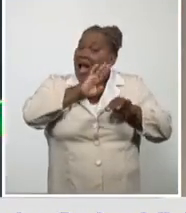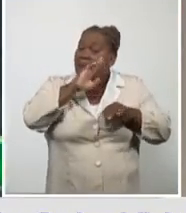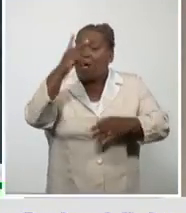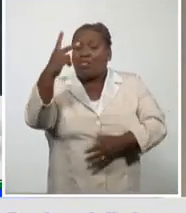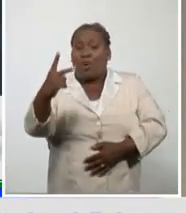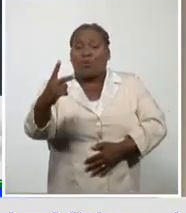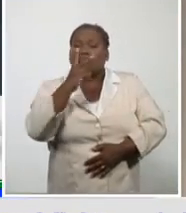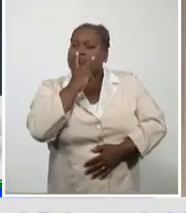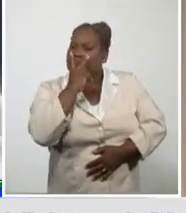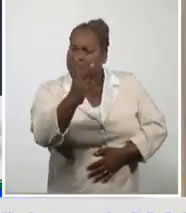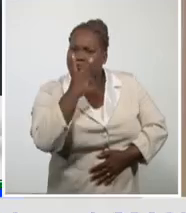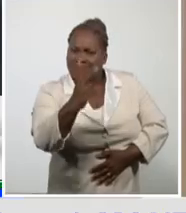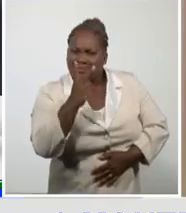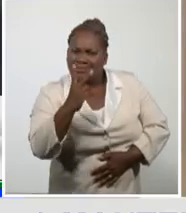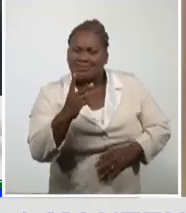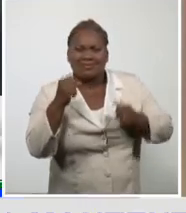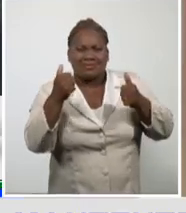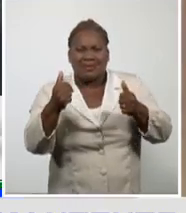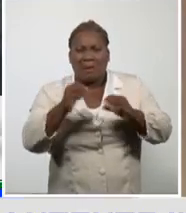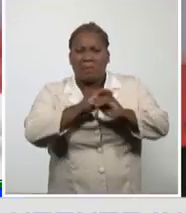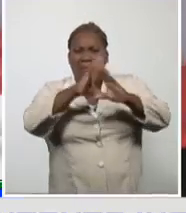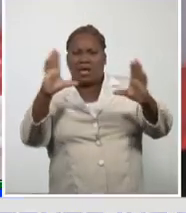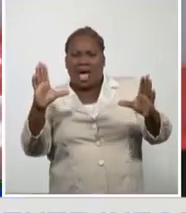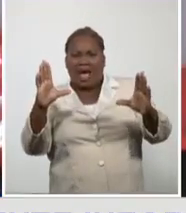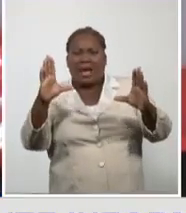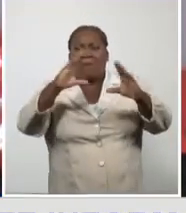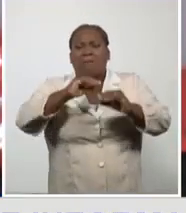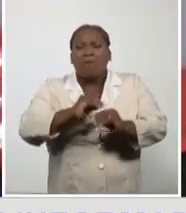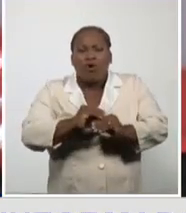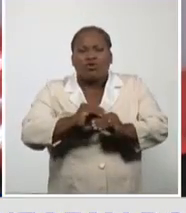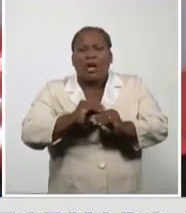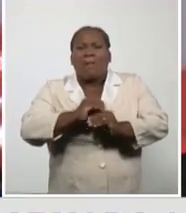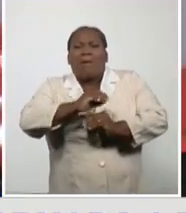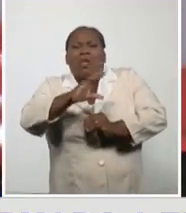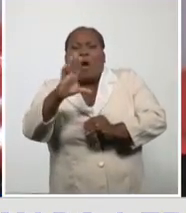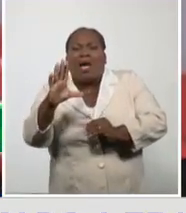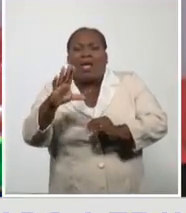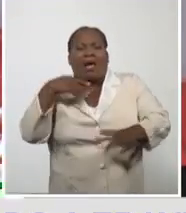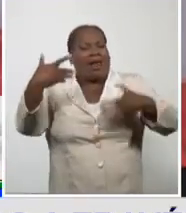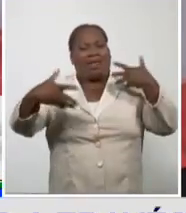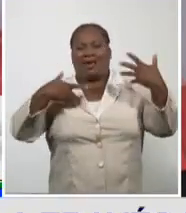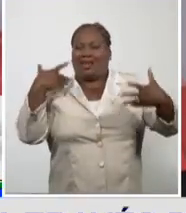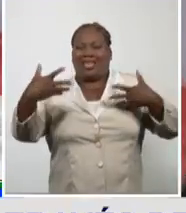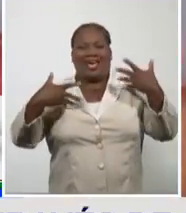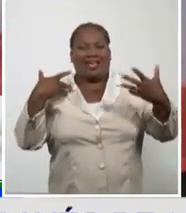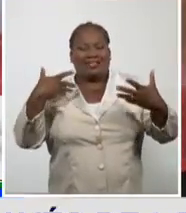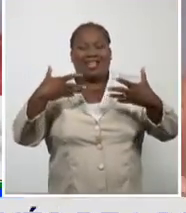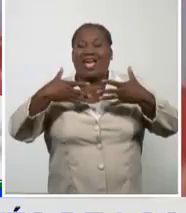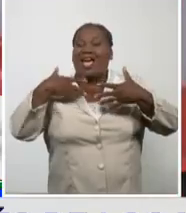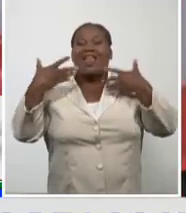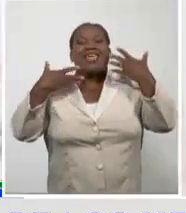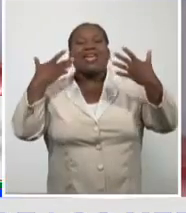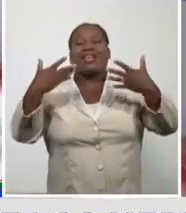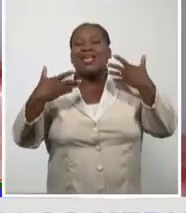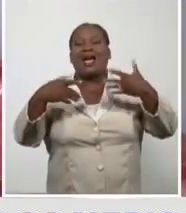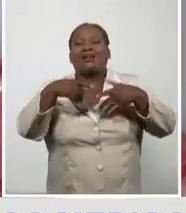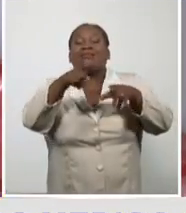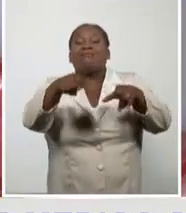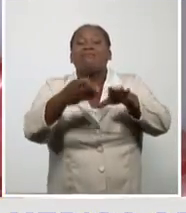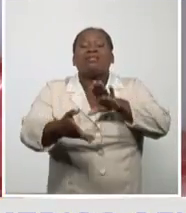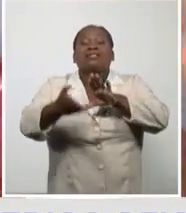era bárbara, mañana, tarde, noche y madrugada. Mucha alegría, porque me han sacado y